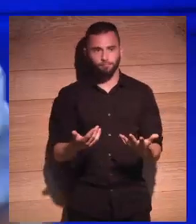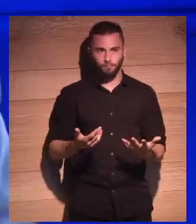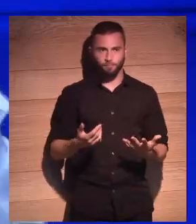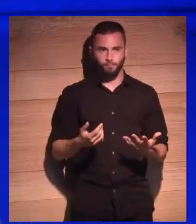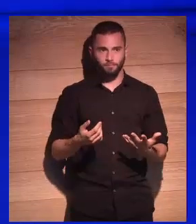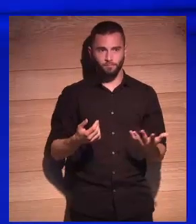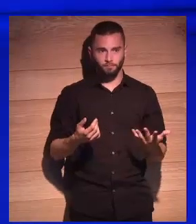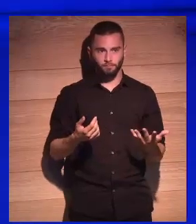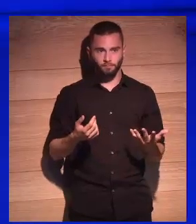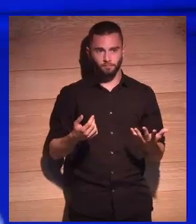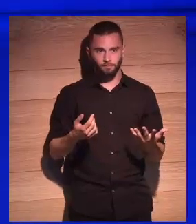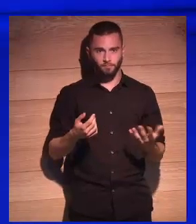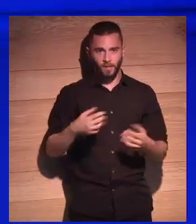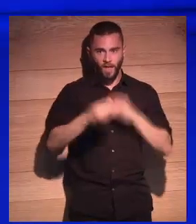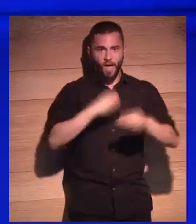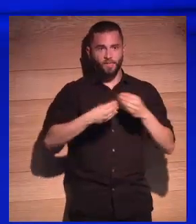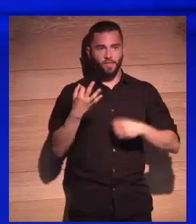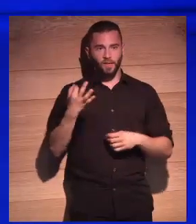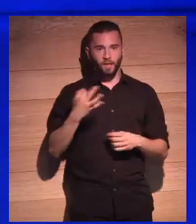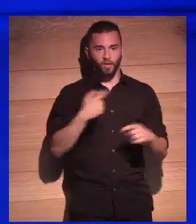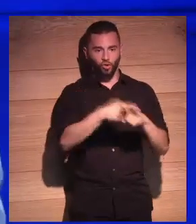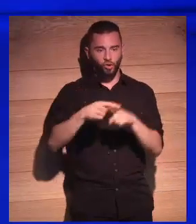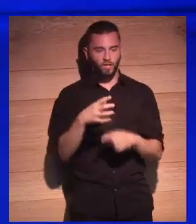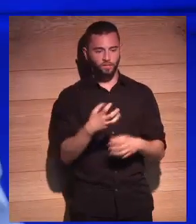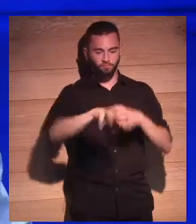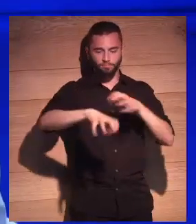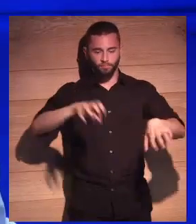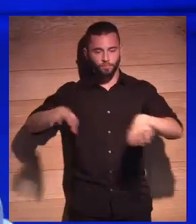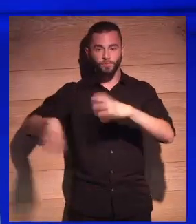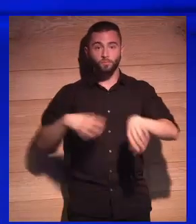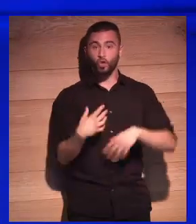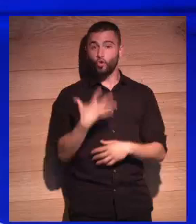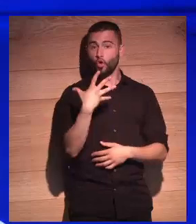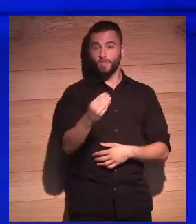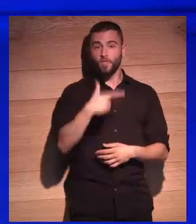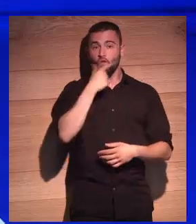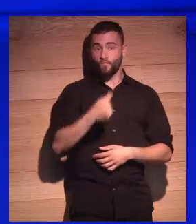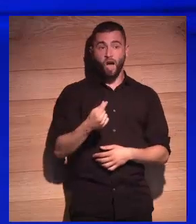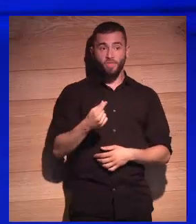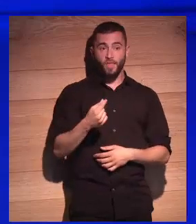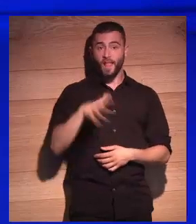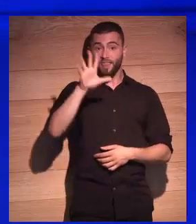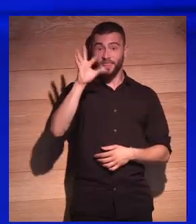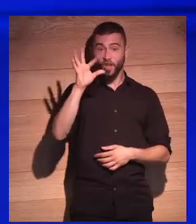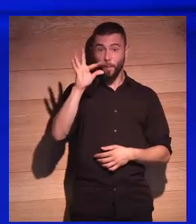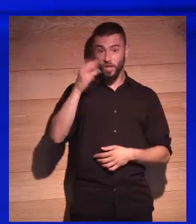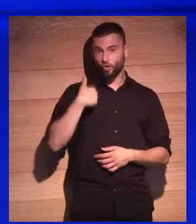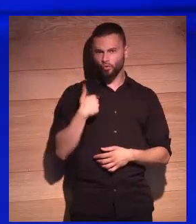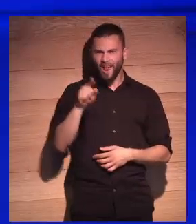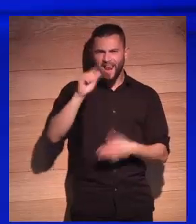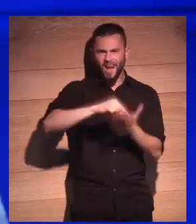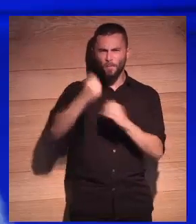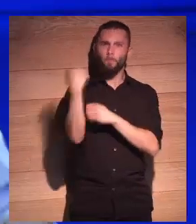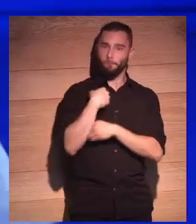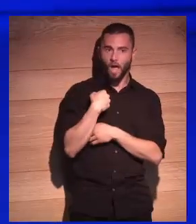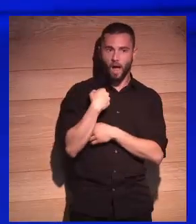experiencia además, que no tenías que hacer nada más que coger un objeto y colocarlo, lo entendió la primera y en 5 minutos lo hacía más rápido que yo, que me la he hecho yo, y la he hecho 27